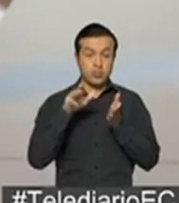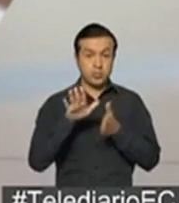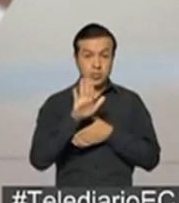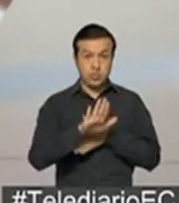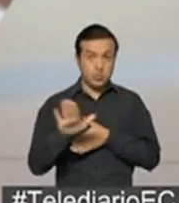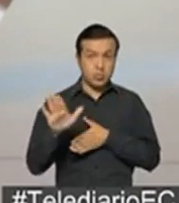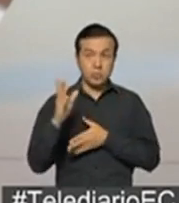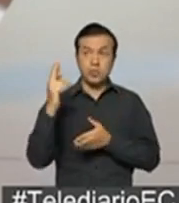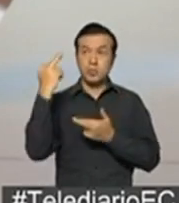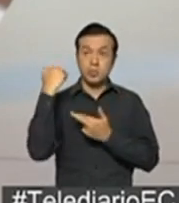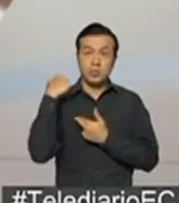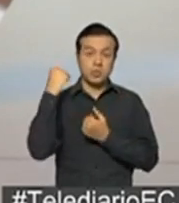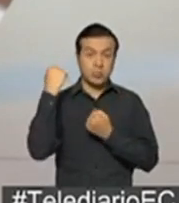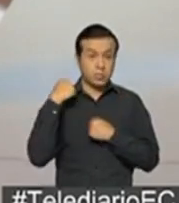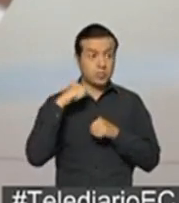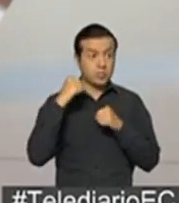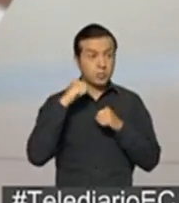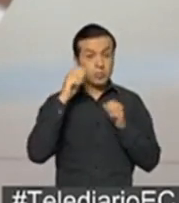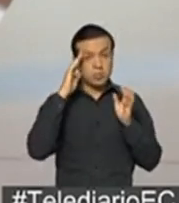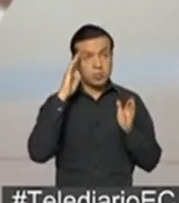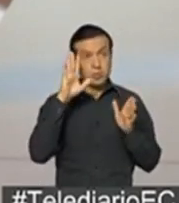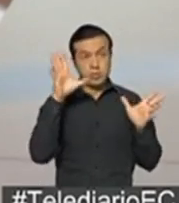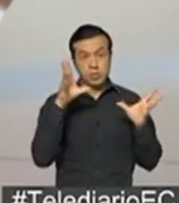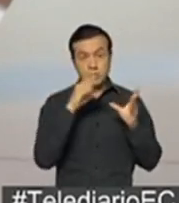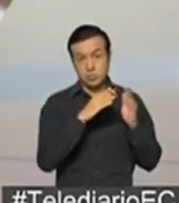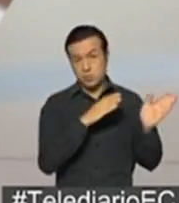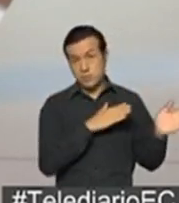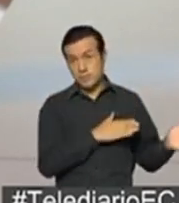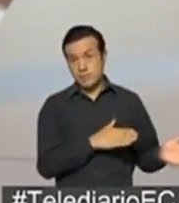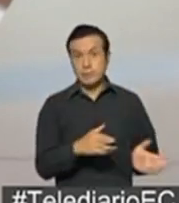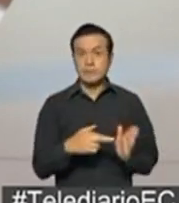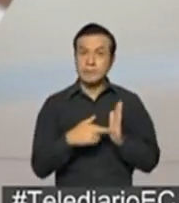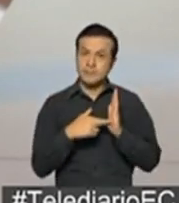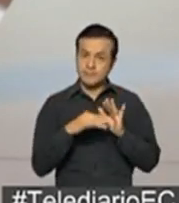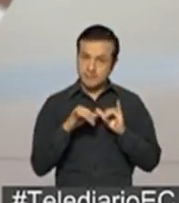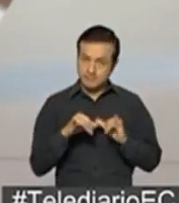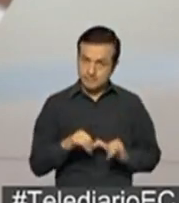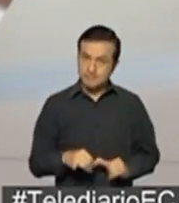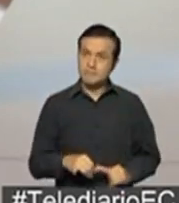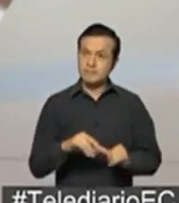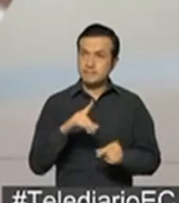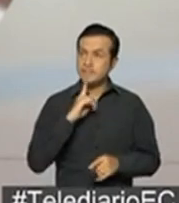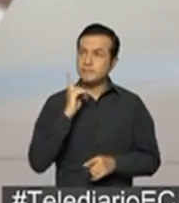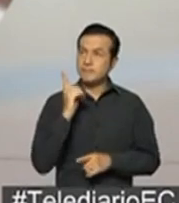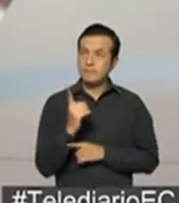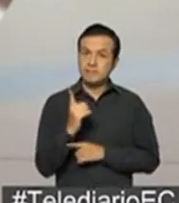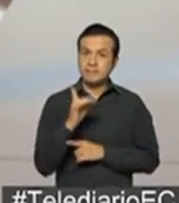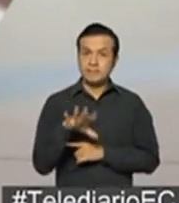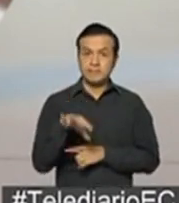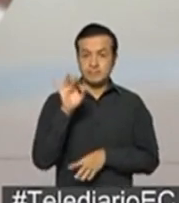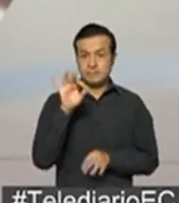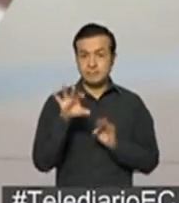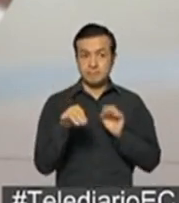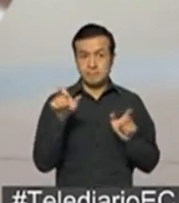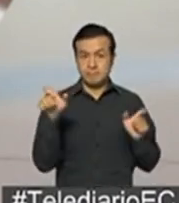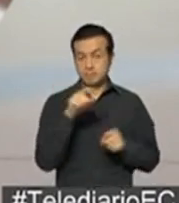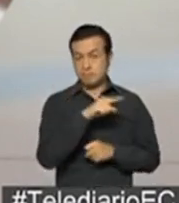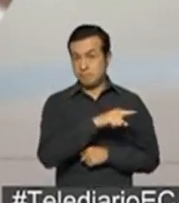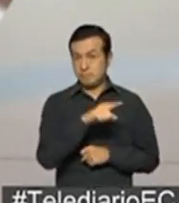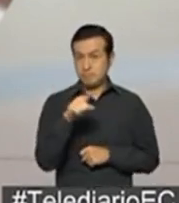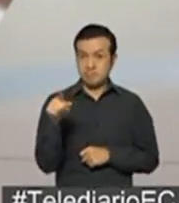el que se va a encargar de que se cumplan con todos los requisitos, que se mantengan, porque estas son unas designaciones que pueden